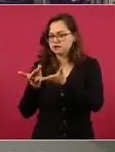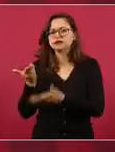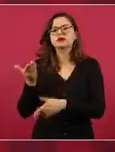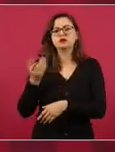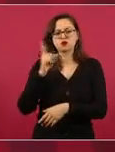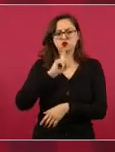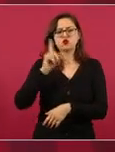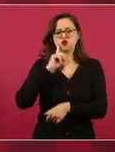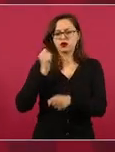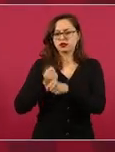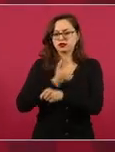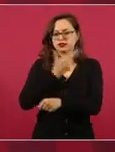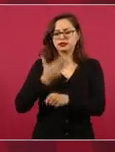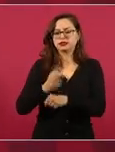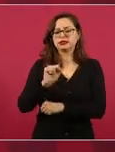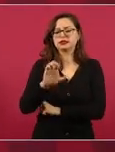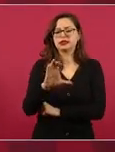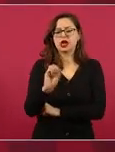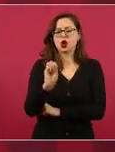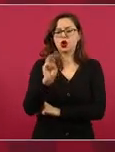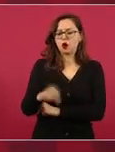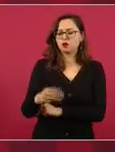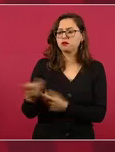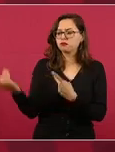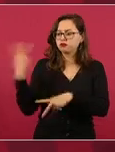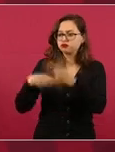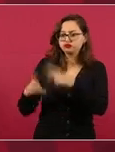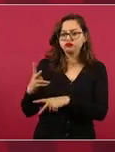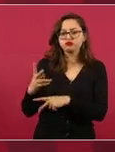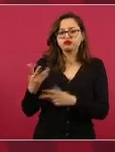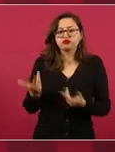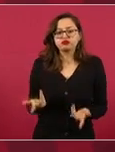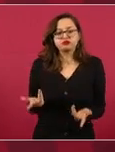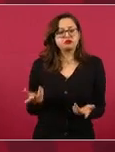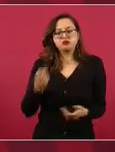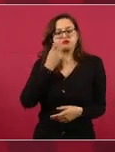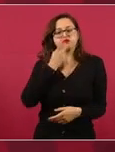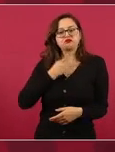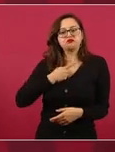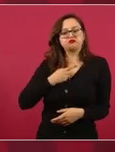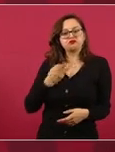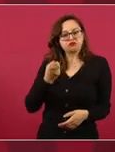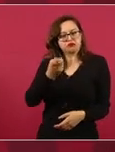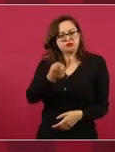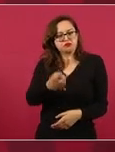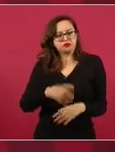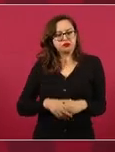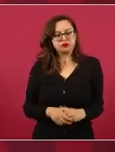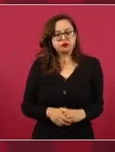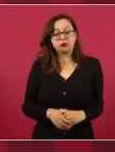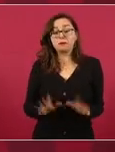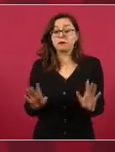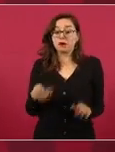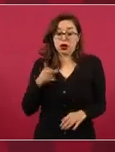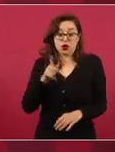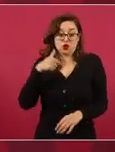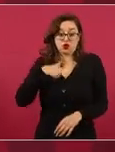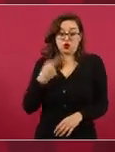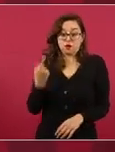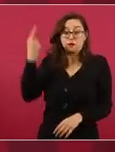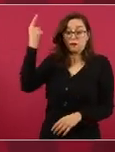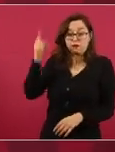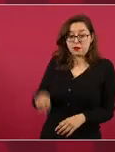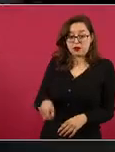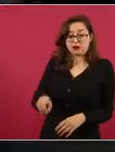instrucción es mantener la política energética de no aumentar